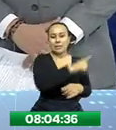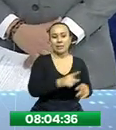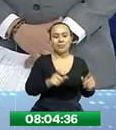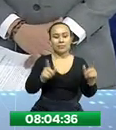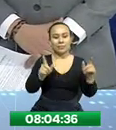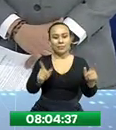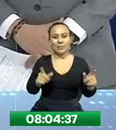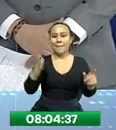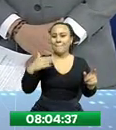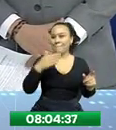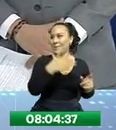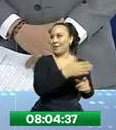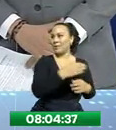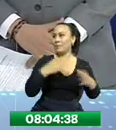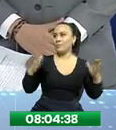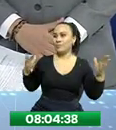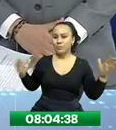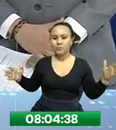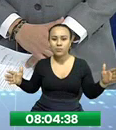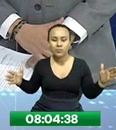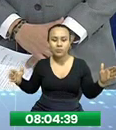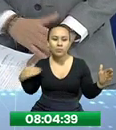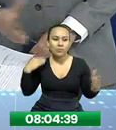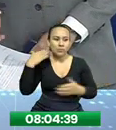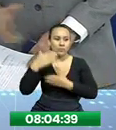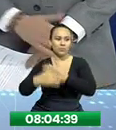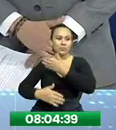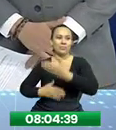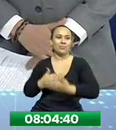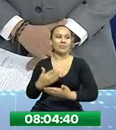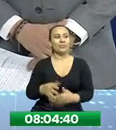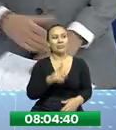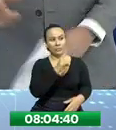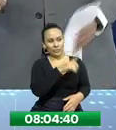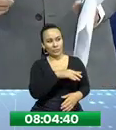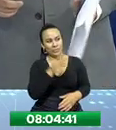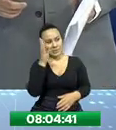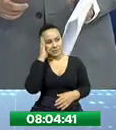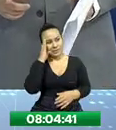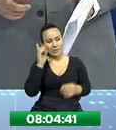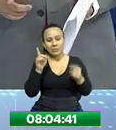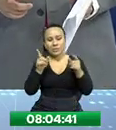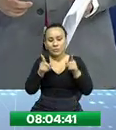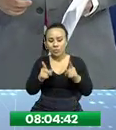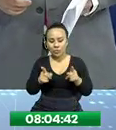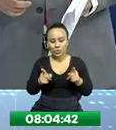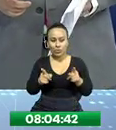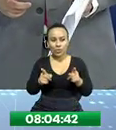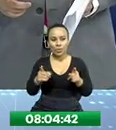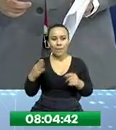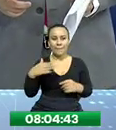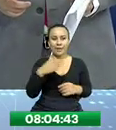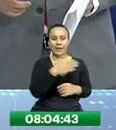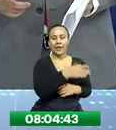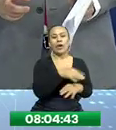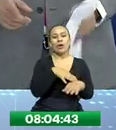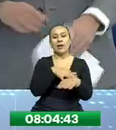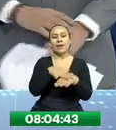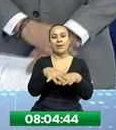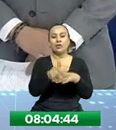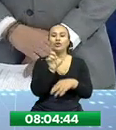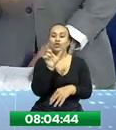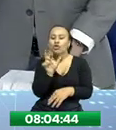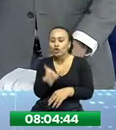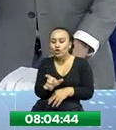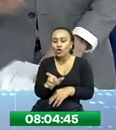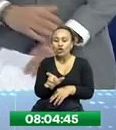albacora, que es el deporte, en un bollo, pues, señor. Claro. No, ya conoce a Cholo, conoce a Cholo. No, pues yo digo que es agua, es pescado de río, ¿no? Claro, pescado de río. De